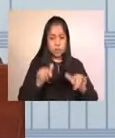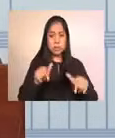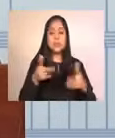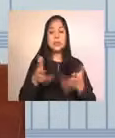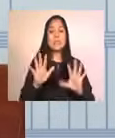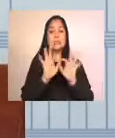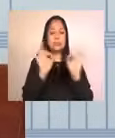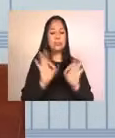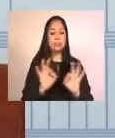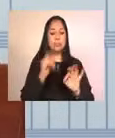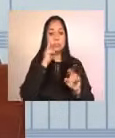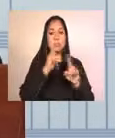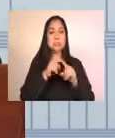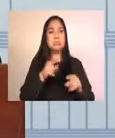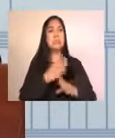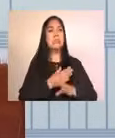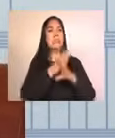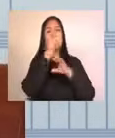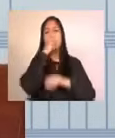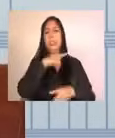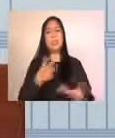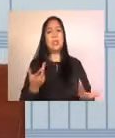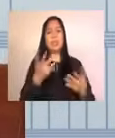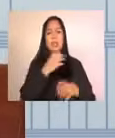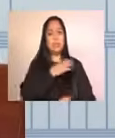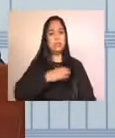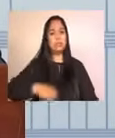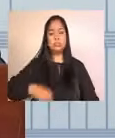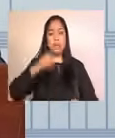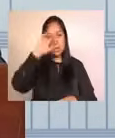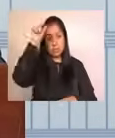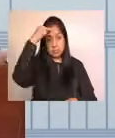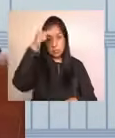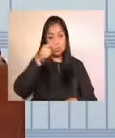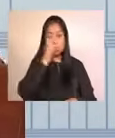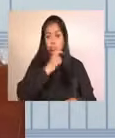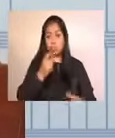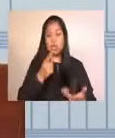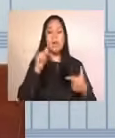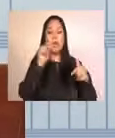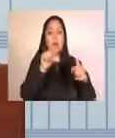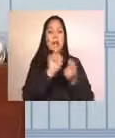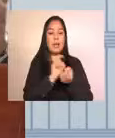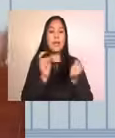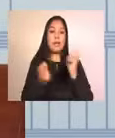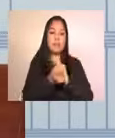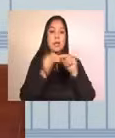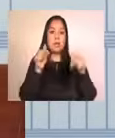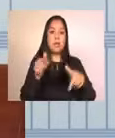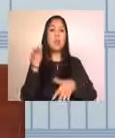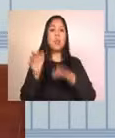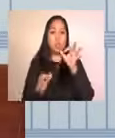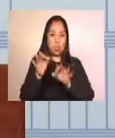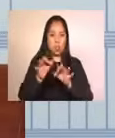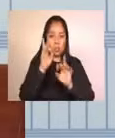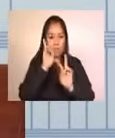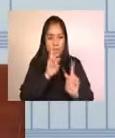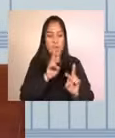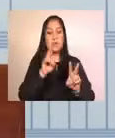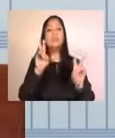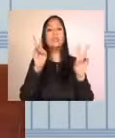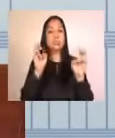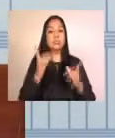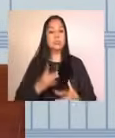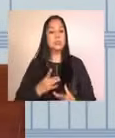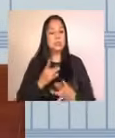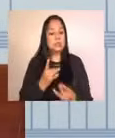en total indefensión al Estado. Eso ha sido readecuado y ahora es un instrumento jurídico que tutela los intereses públicos y